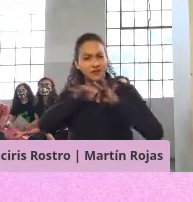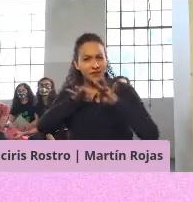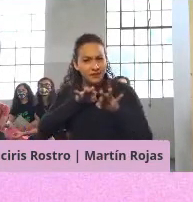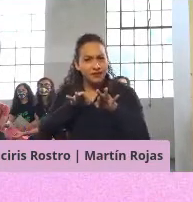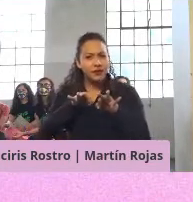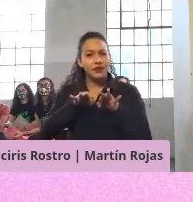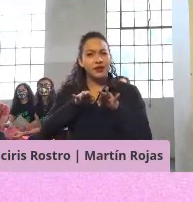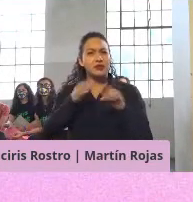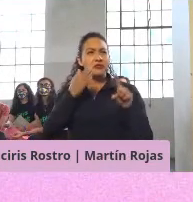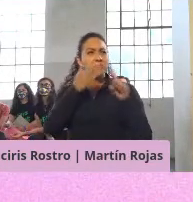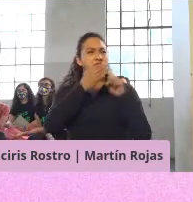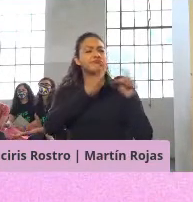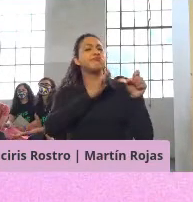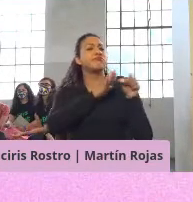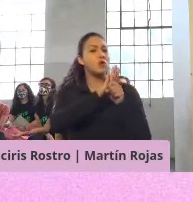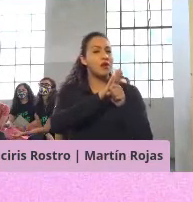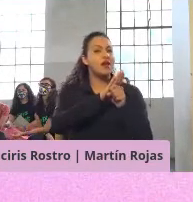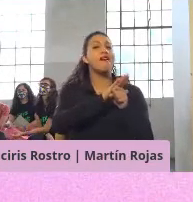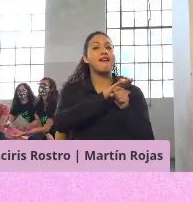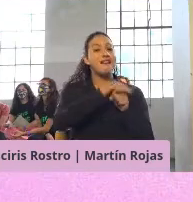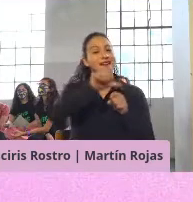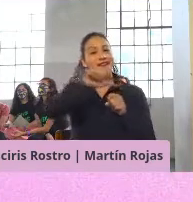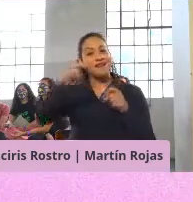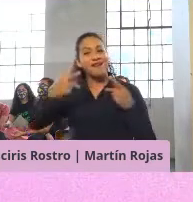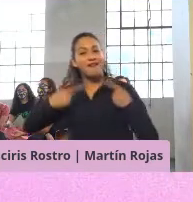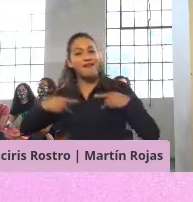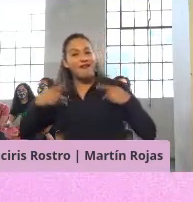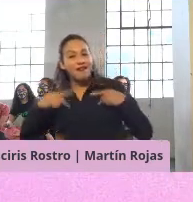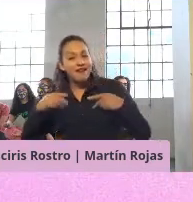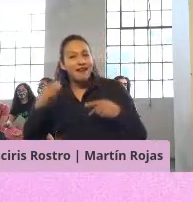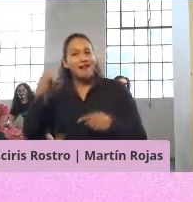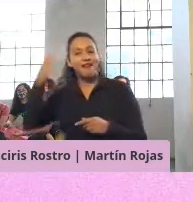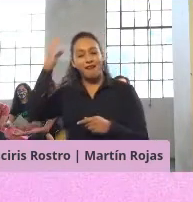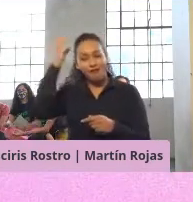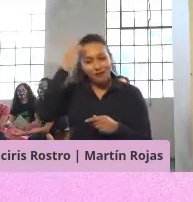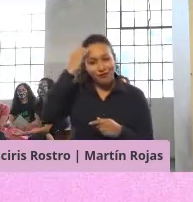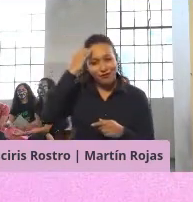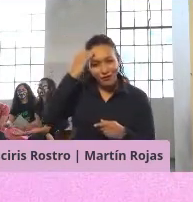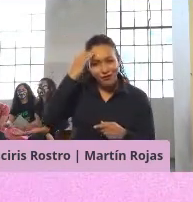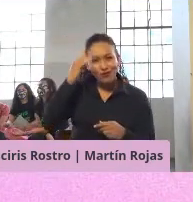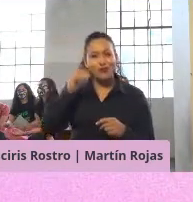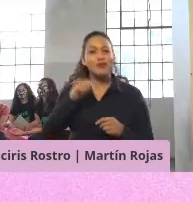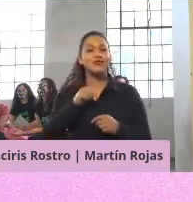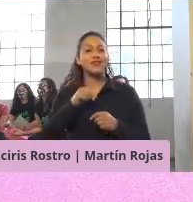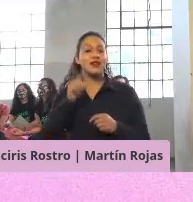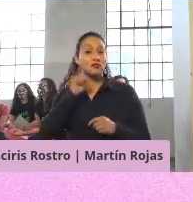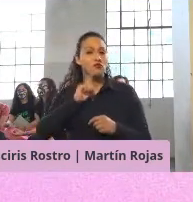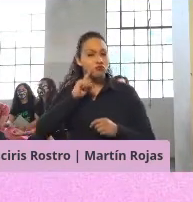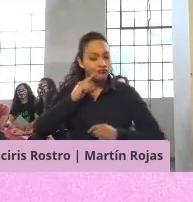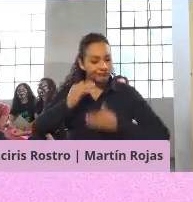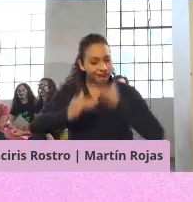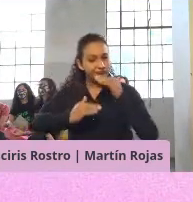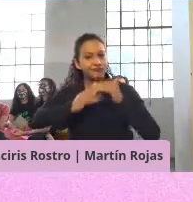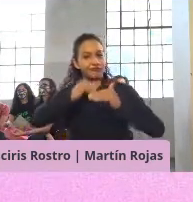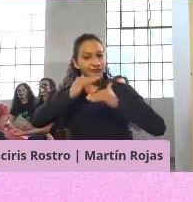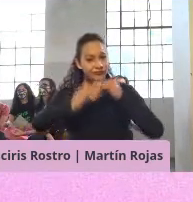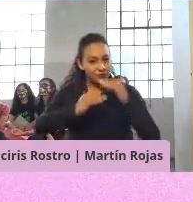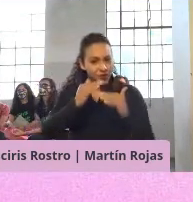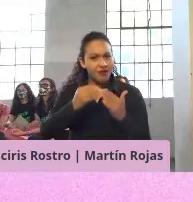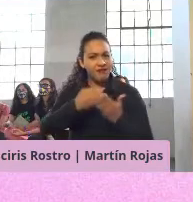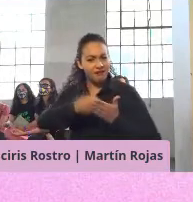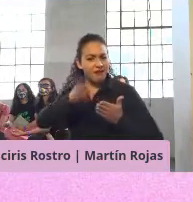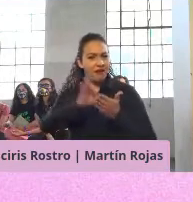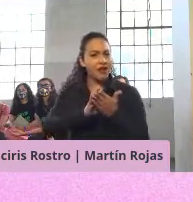maternidad. El objetivo, crear conciencia acerca de cómo estos mandatos afectan el desarrollo, el crecimiento y en general la existencia de las